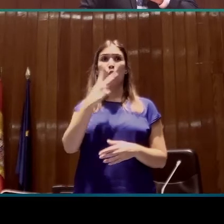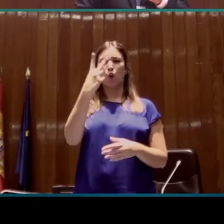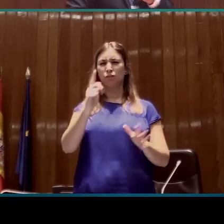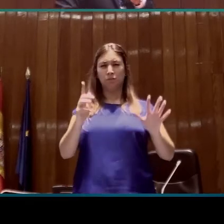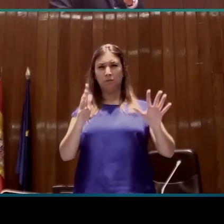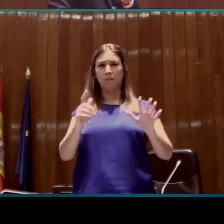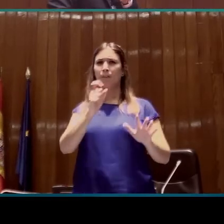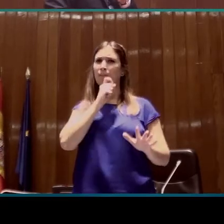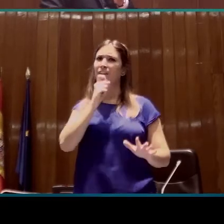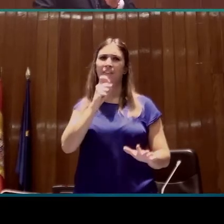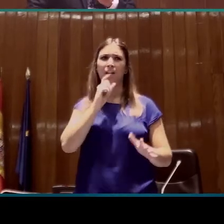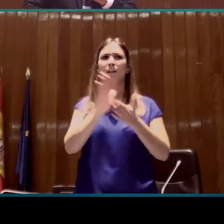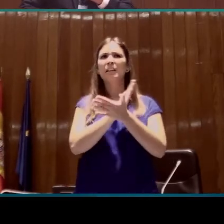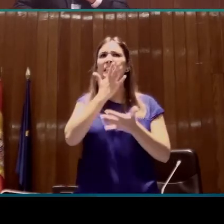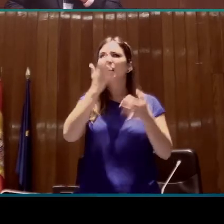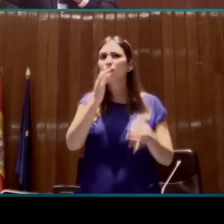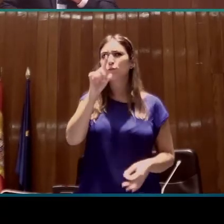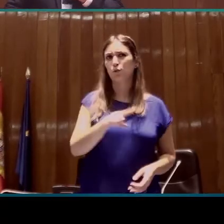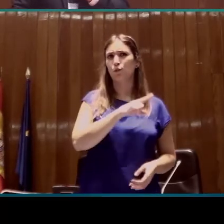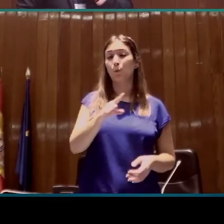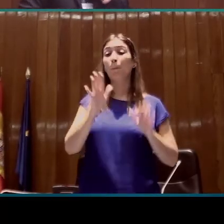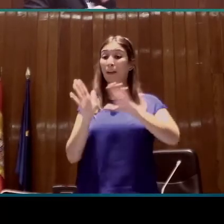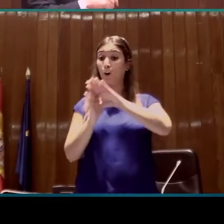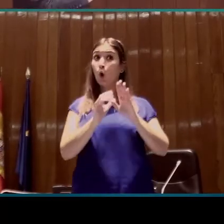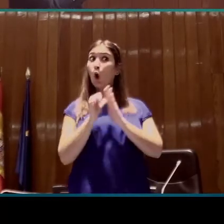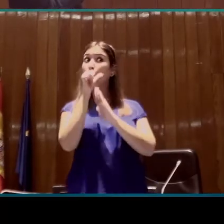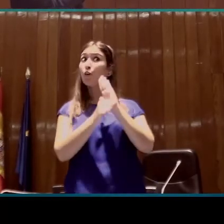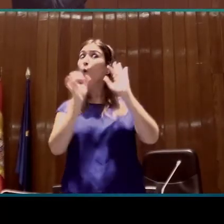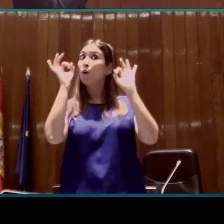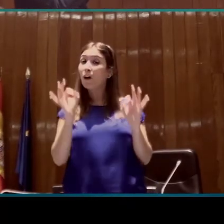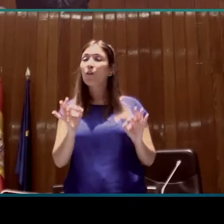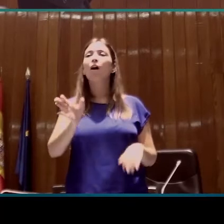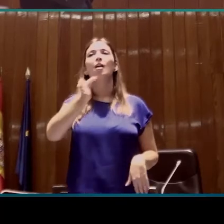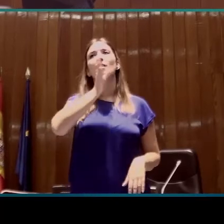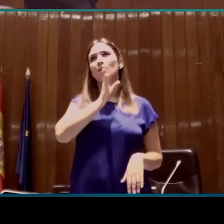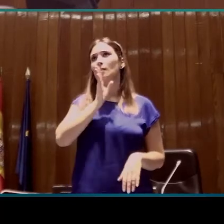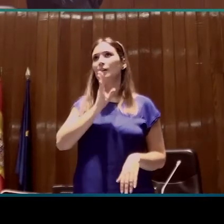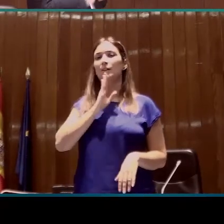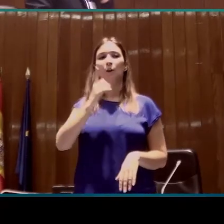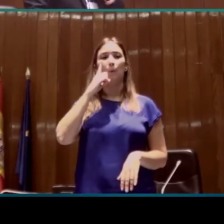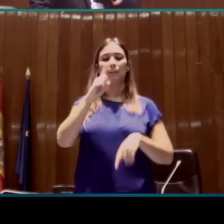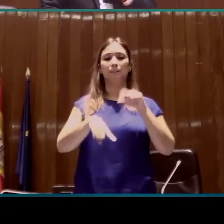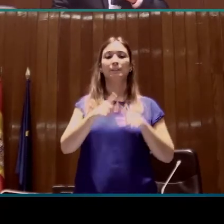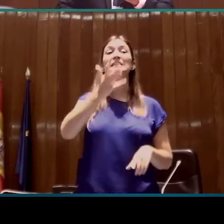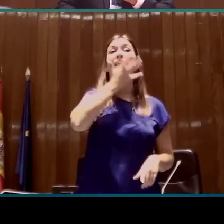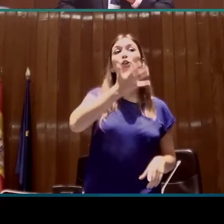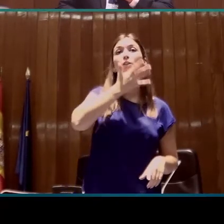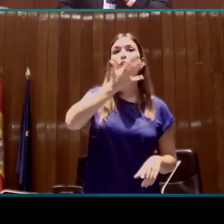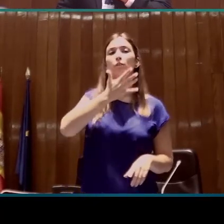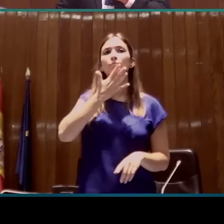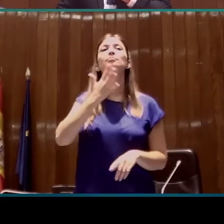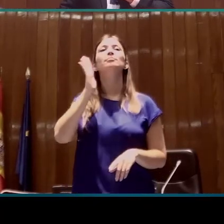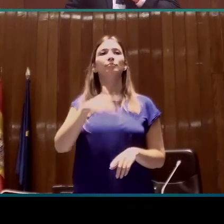reconocimiento del signo. Y sin embargo, con la configuración volvemos, en este caso en los no signos, a obtener